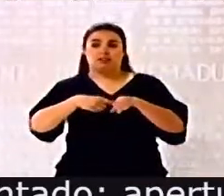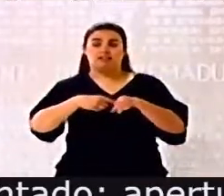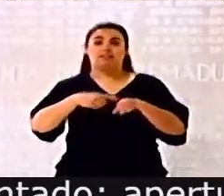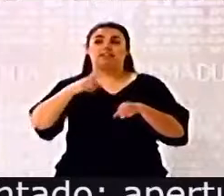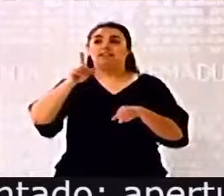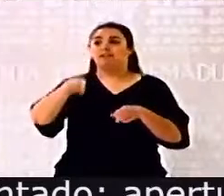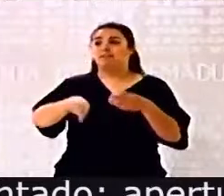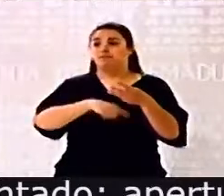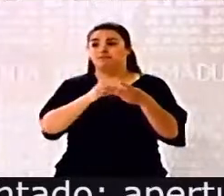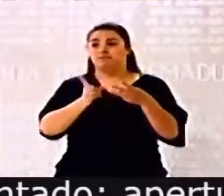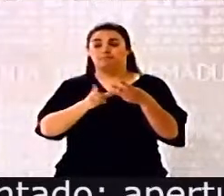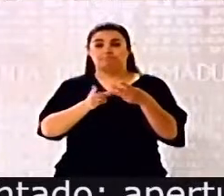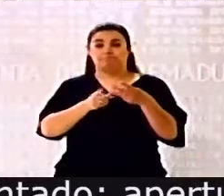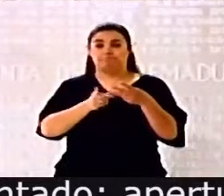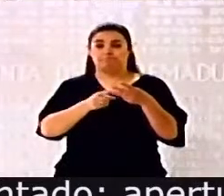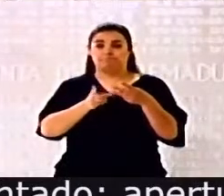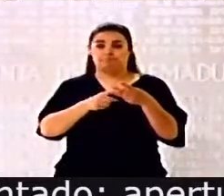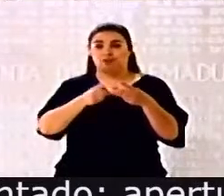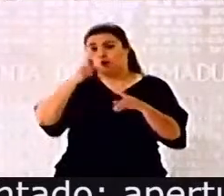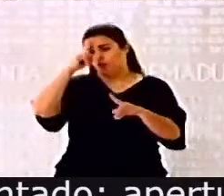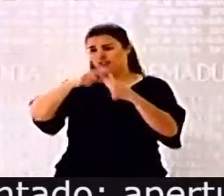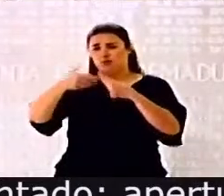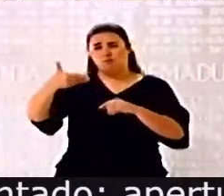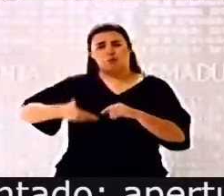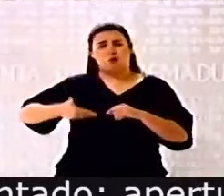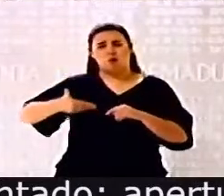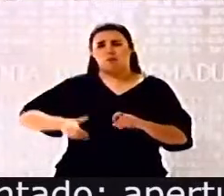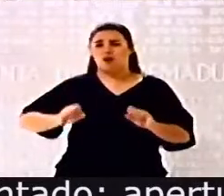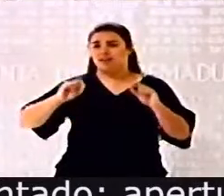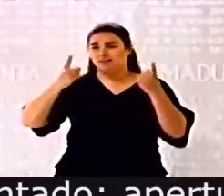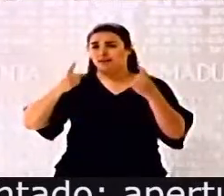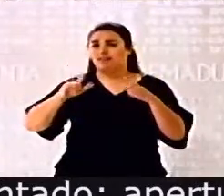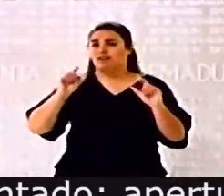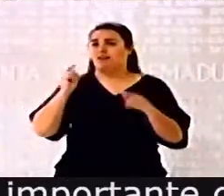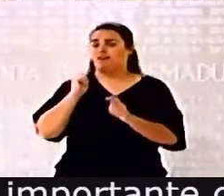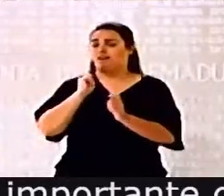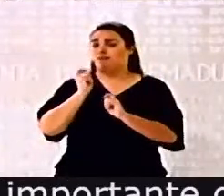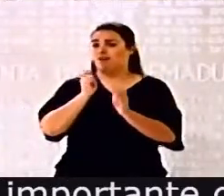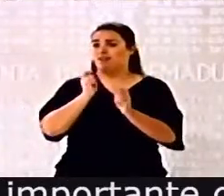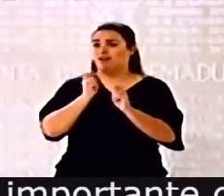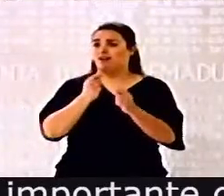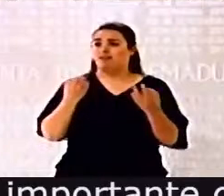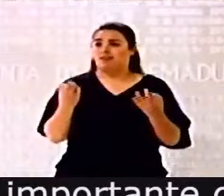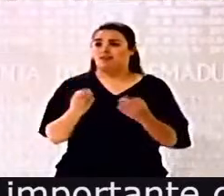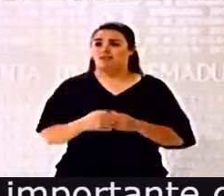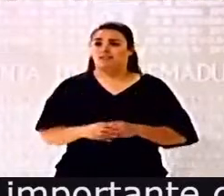el punto crítico o el objetivo más importante de esta rueda de prensa es